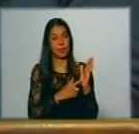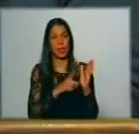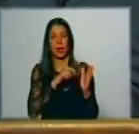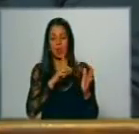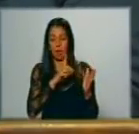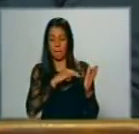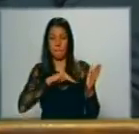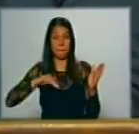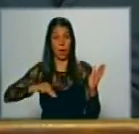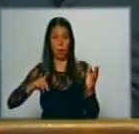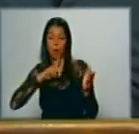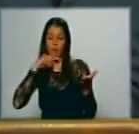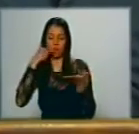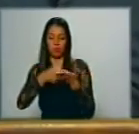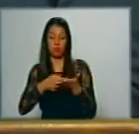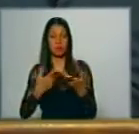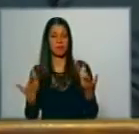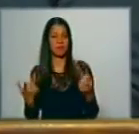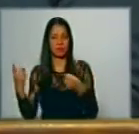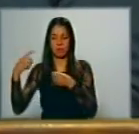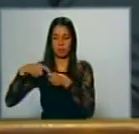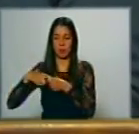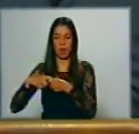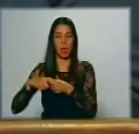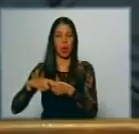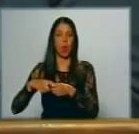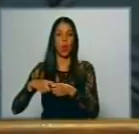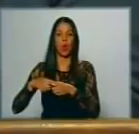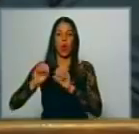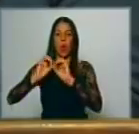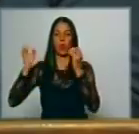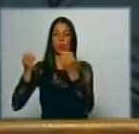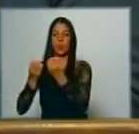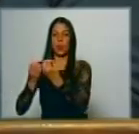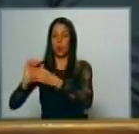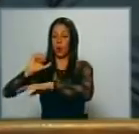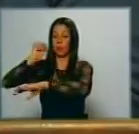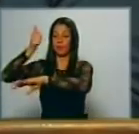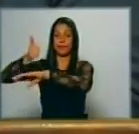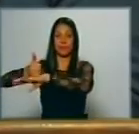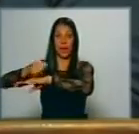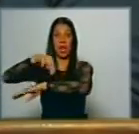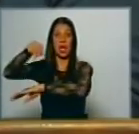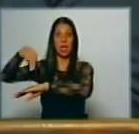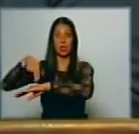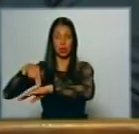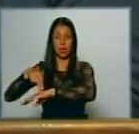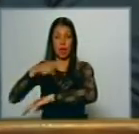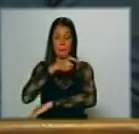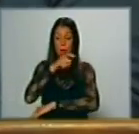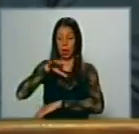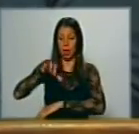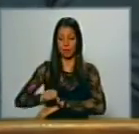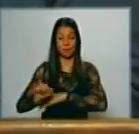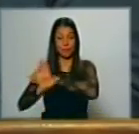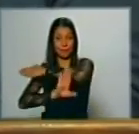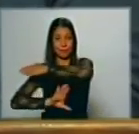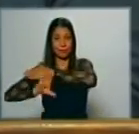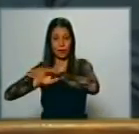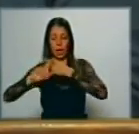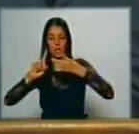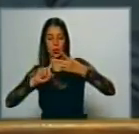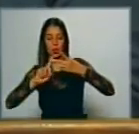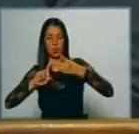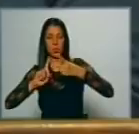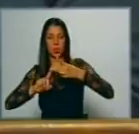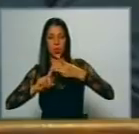por 1. La Superintendencia Nacional para la Defensa de los Derechos Socioeconómicos. 2.